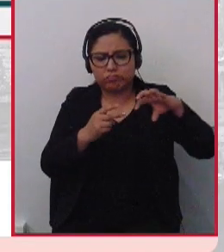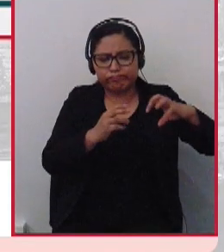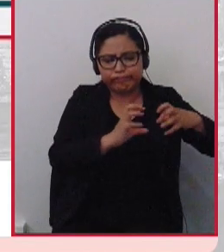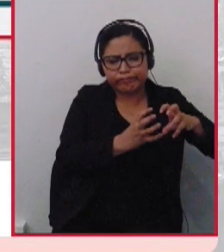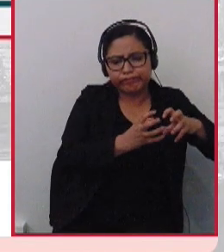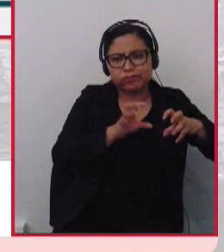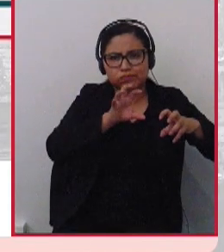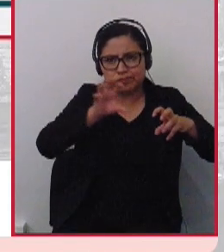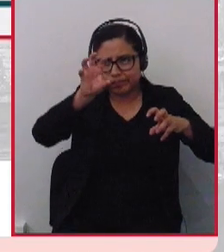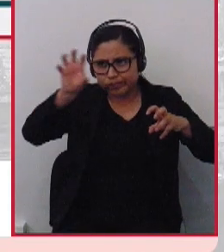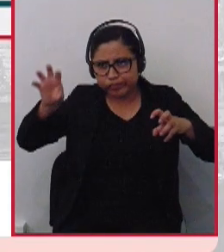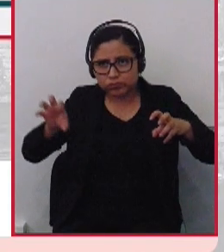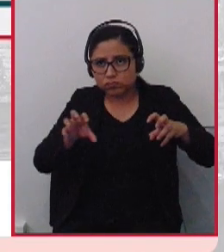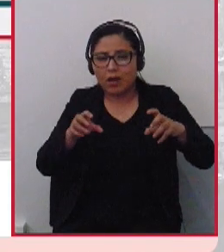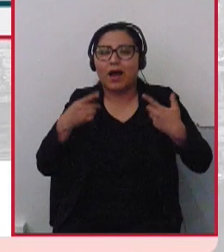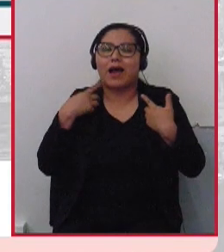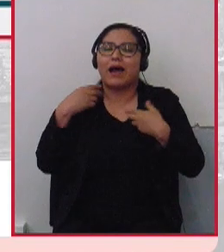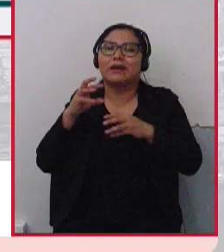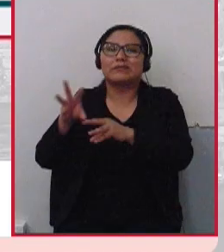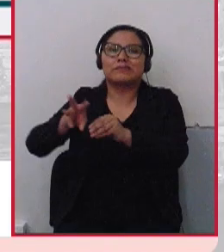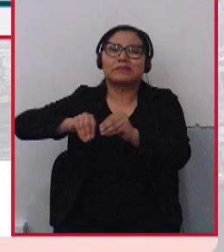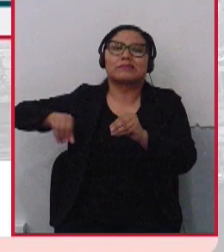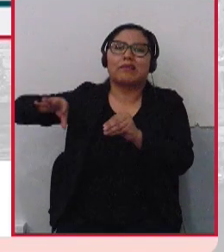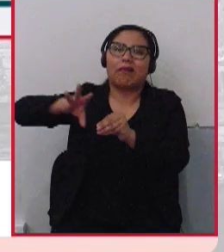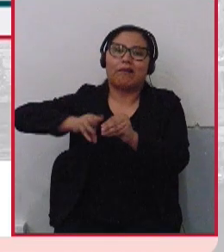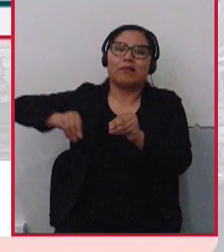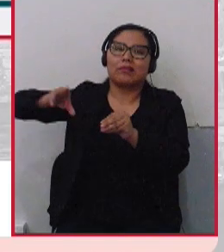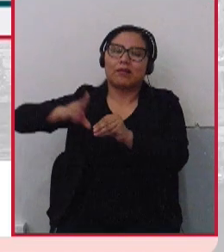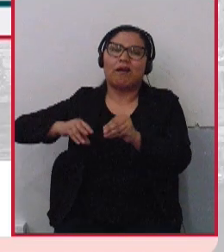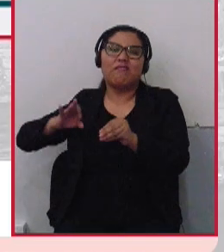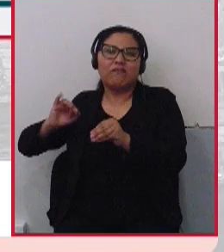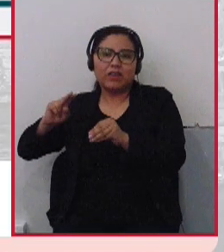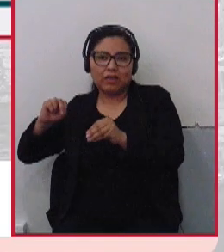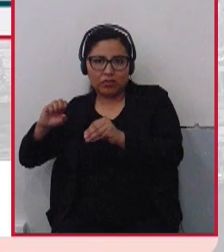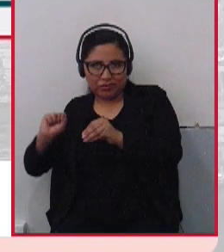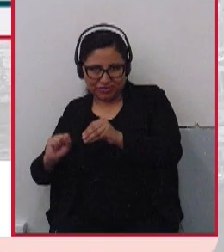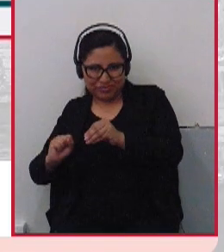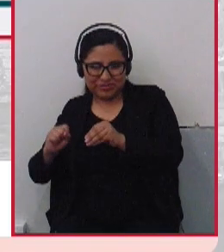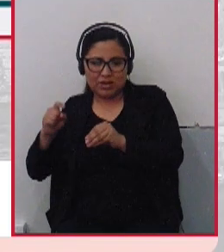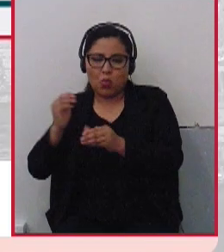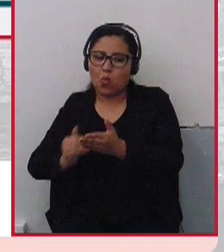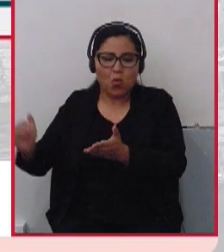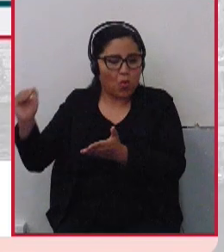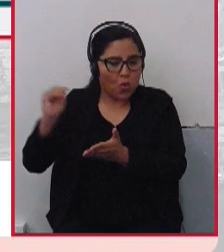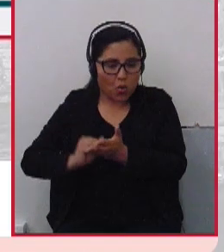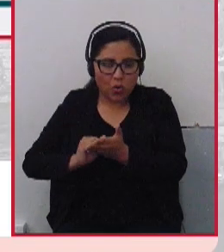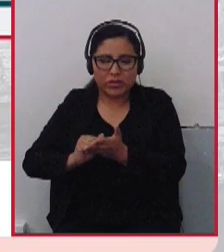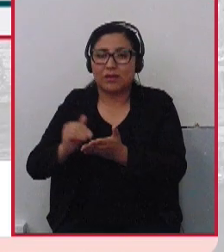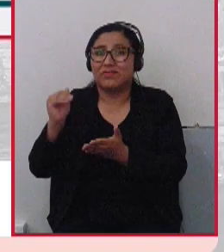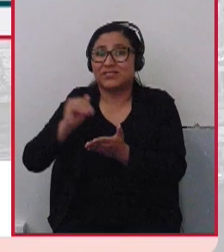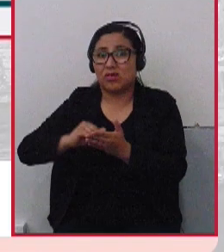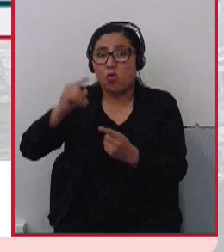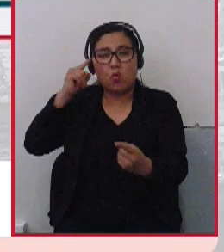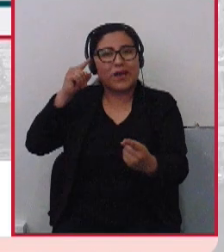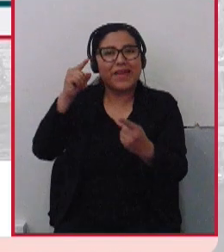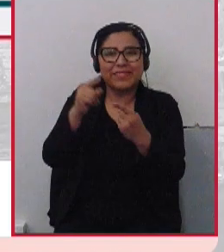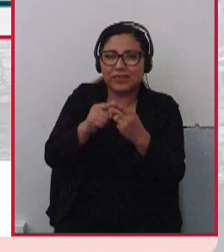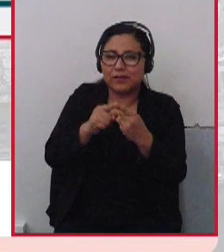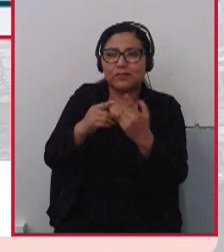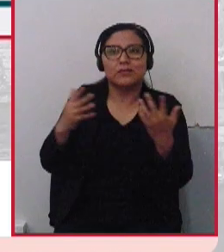operaciones? Es retirar la mayor cantidad de finos. Y nuevamente insisto, el objetivo